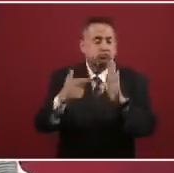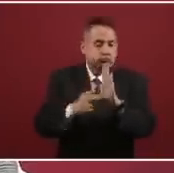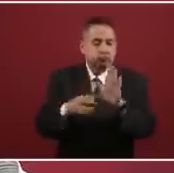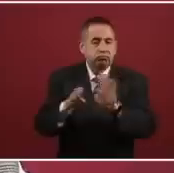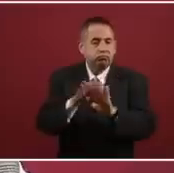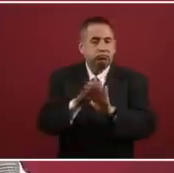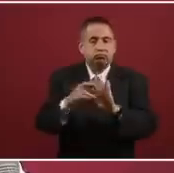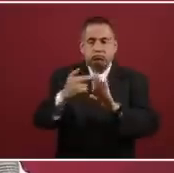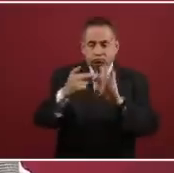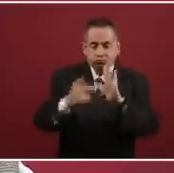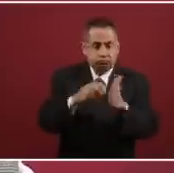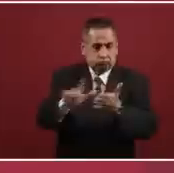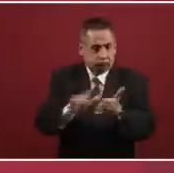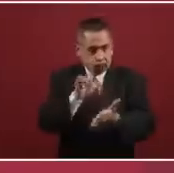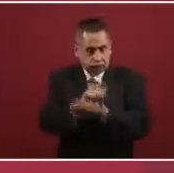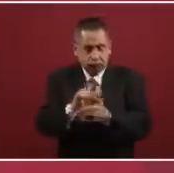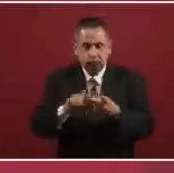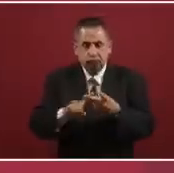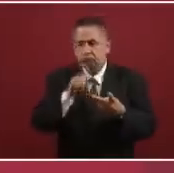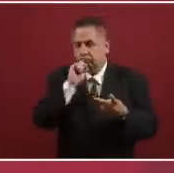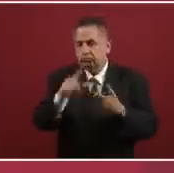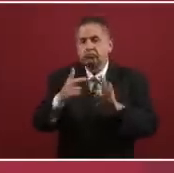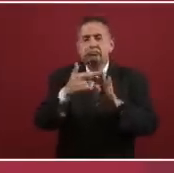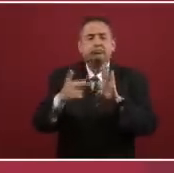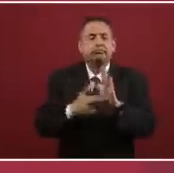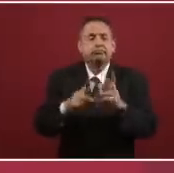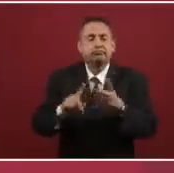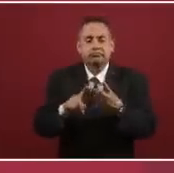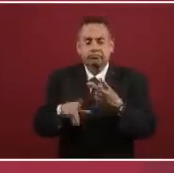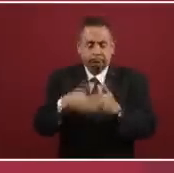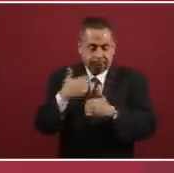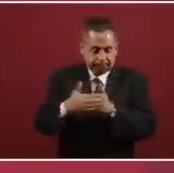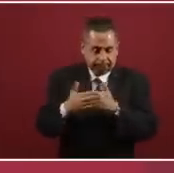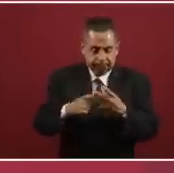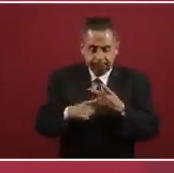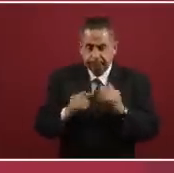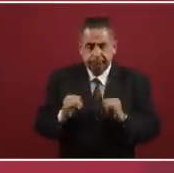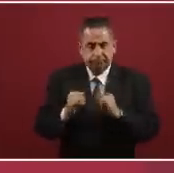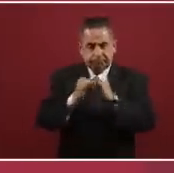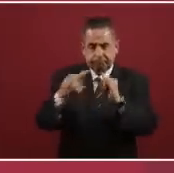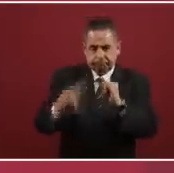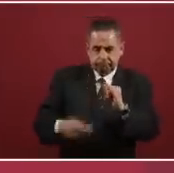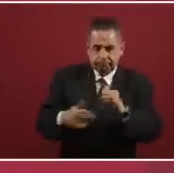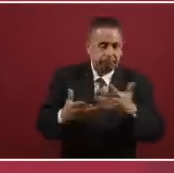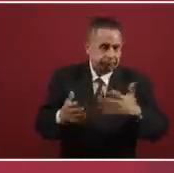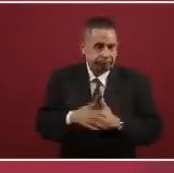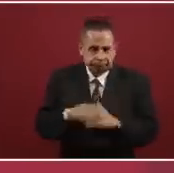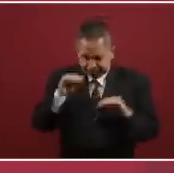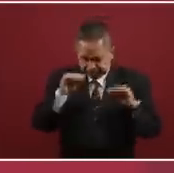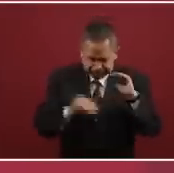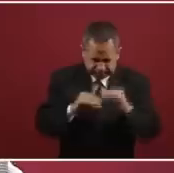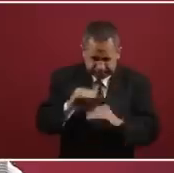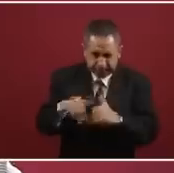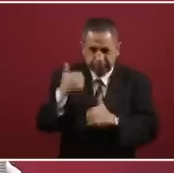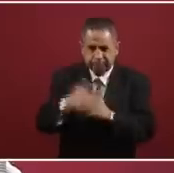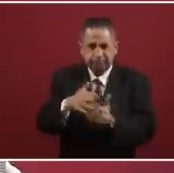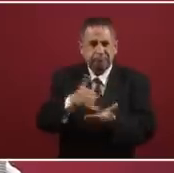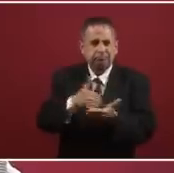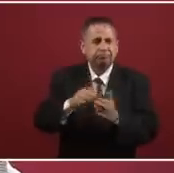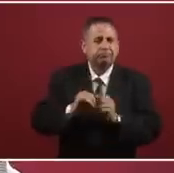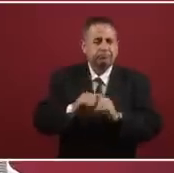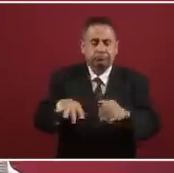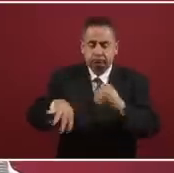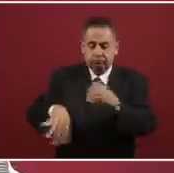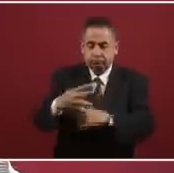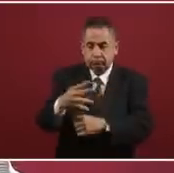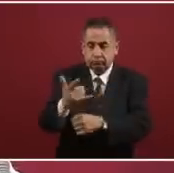el reglamento de la ley como el reglamento de la propia institución, los cuales deberán publicarse antes del 14